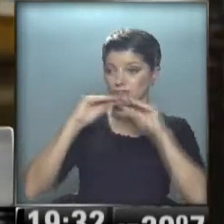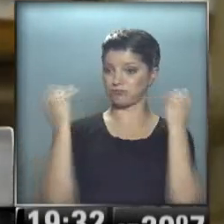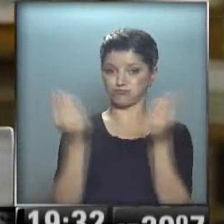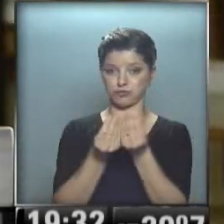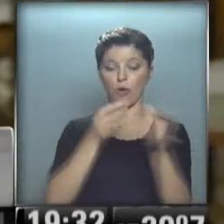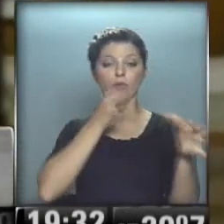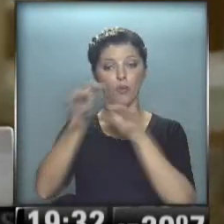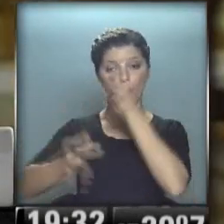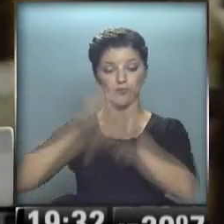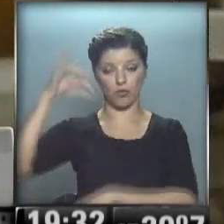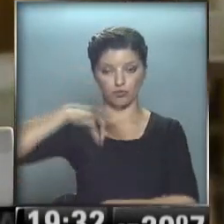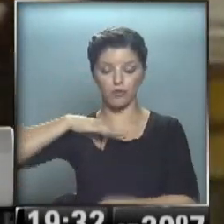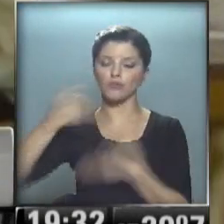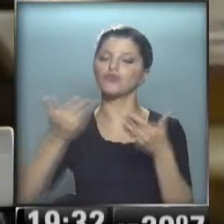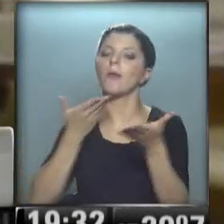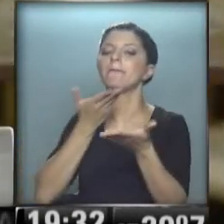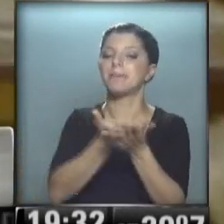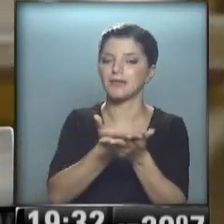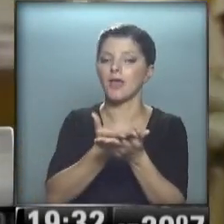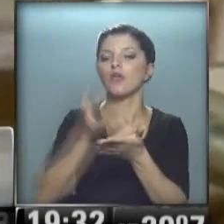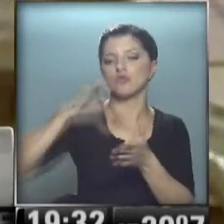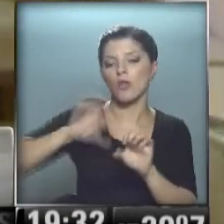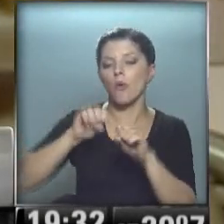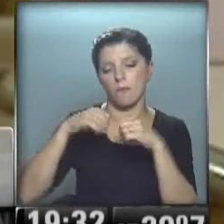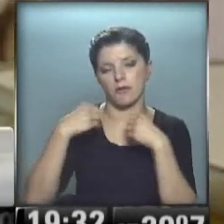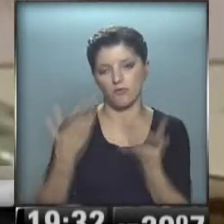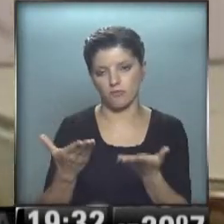se reclaman mejoras de sueldos